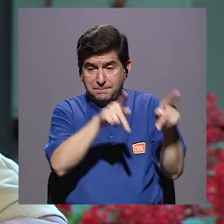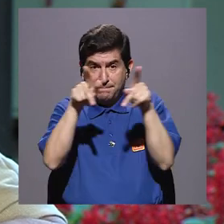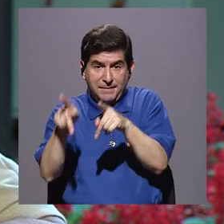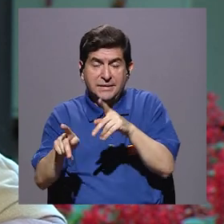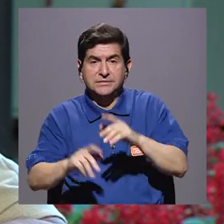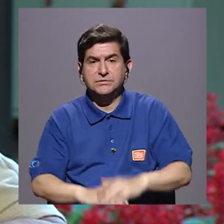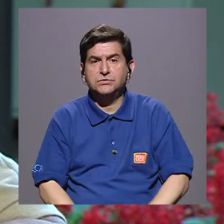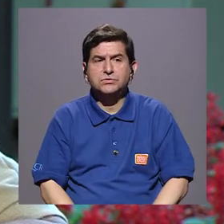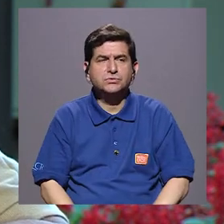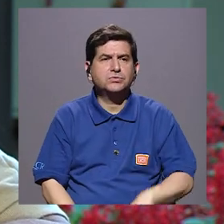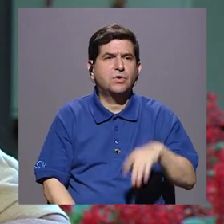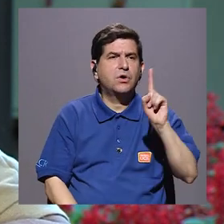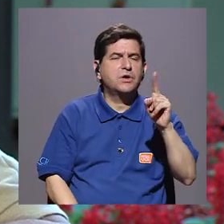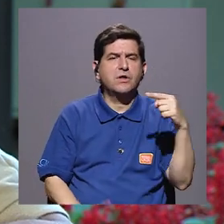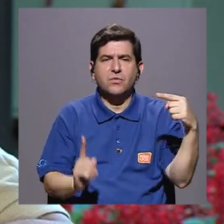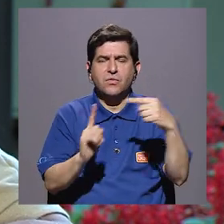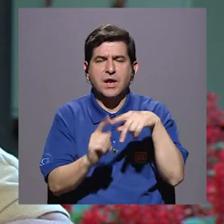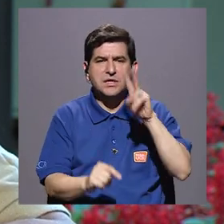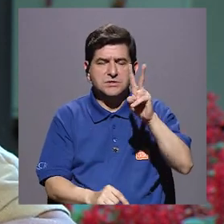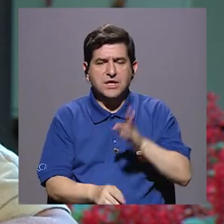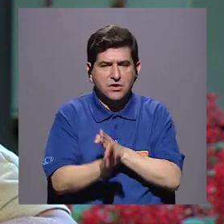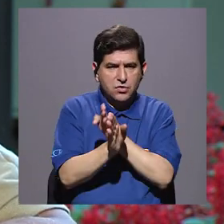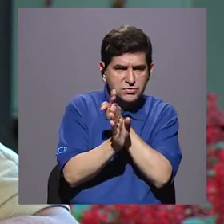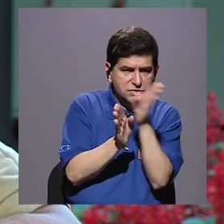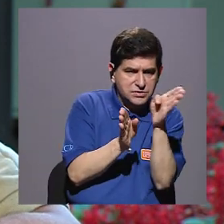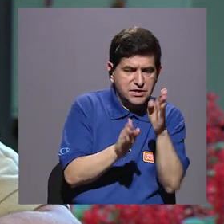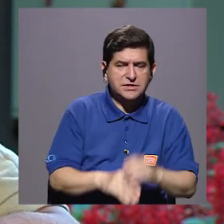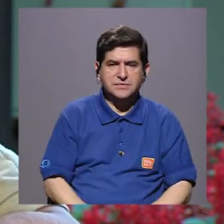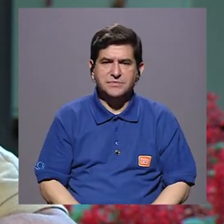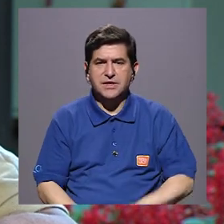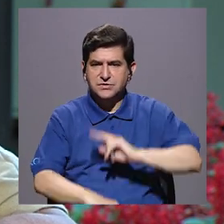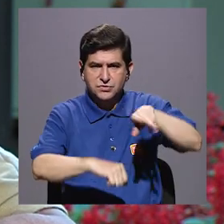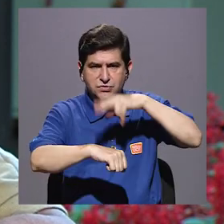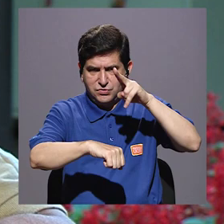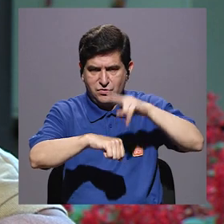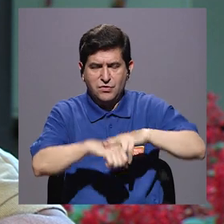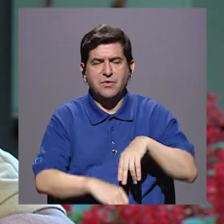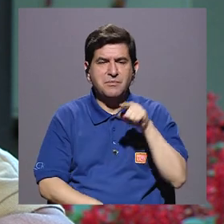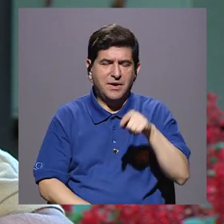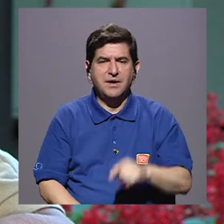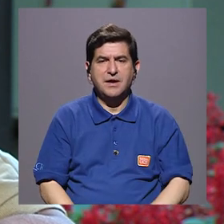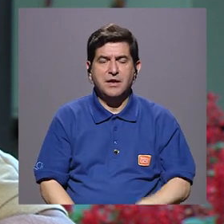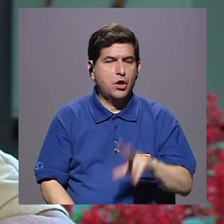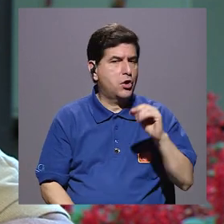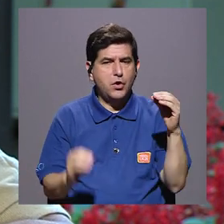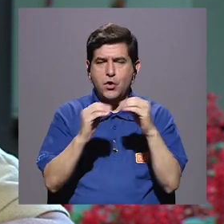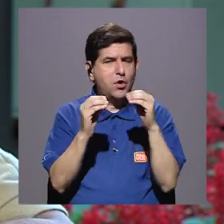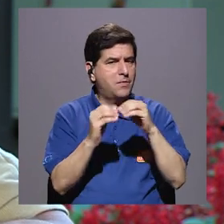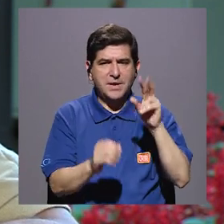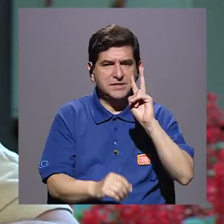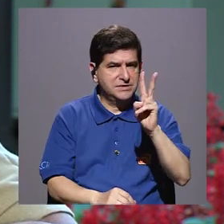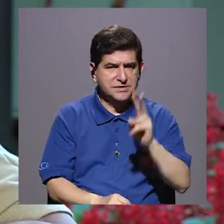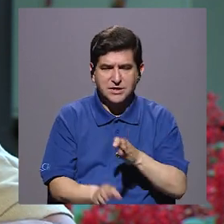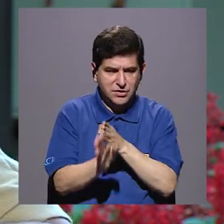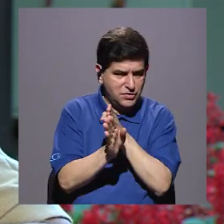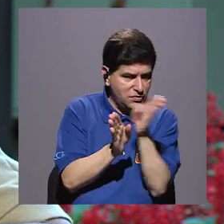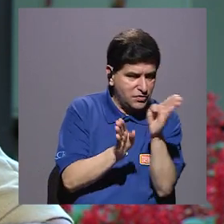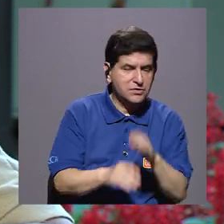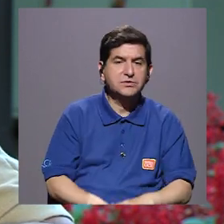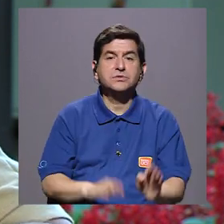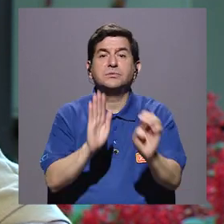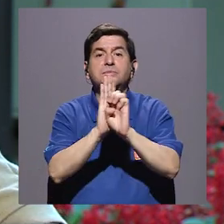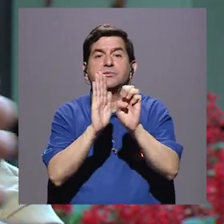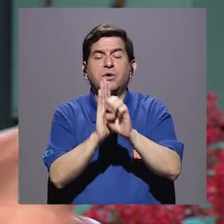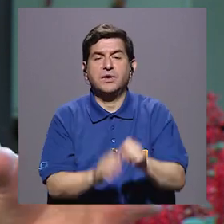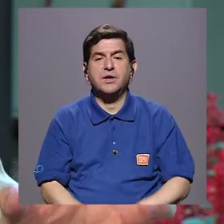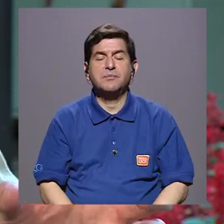personas entre 1 y 2 desviaciones estándar por debajo de esa media aritmética, no más de 2. Entonces, sí existe,